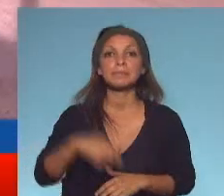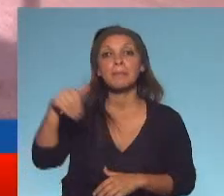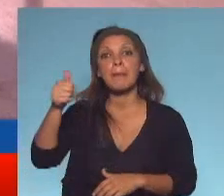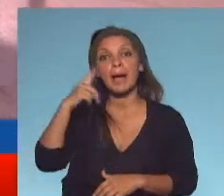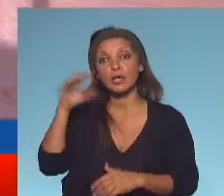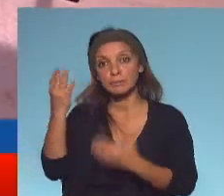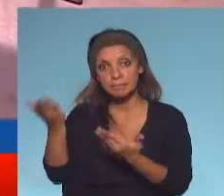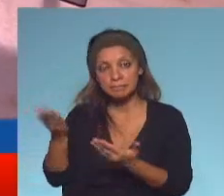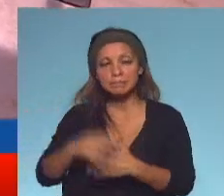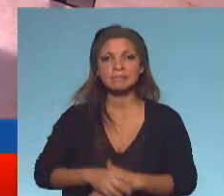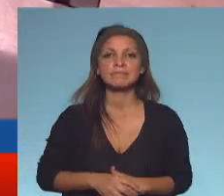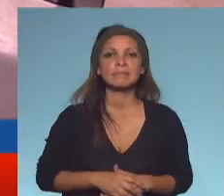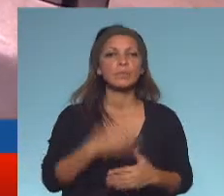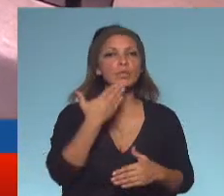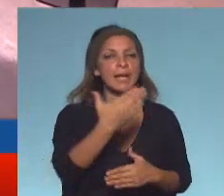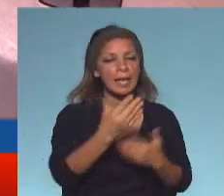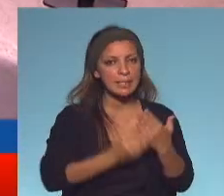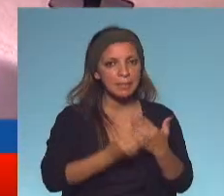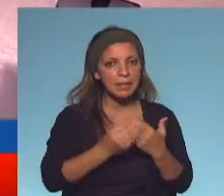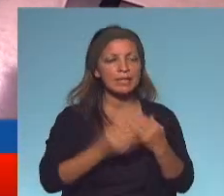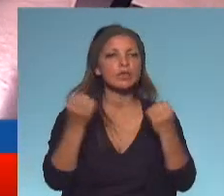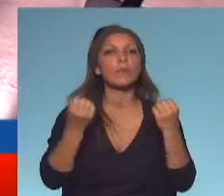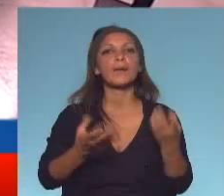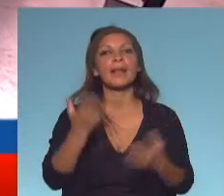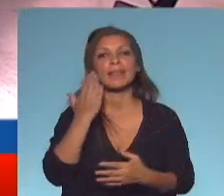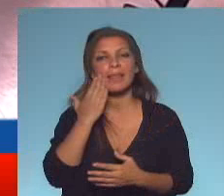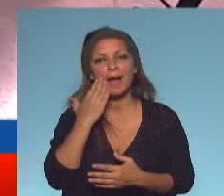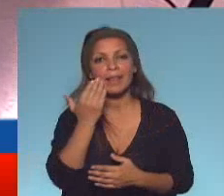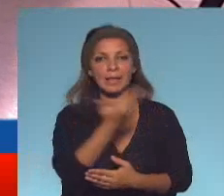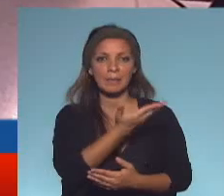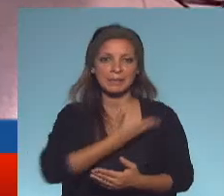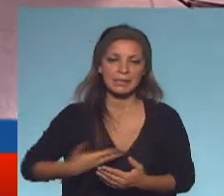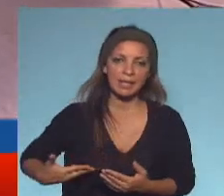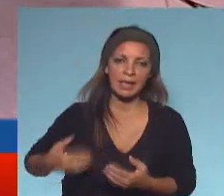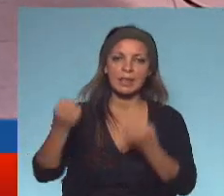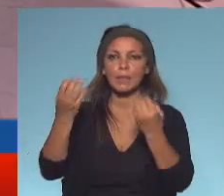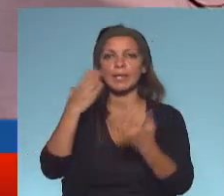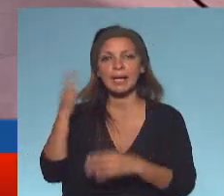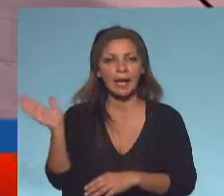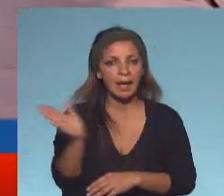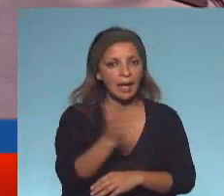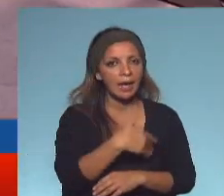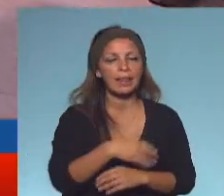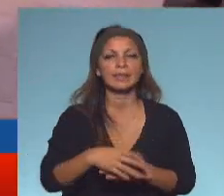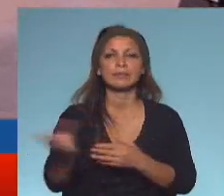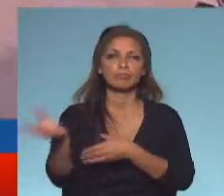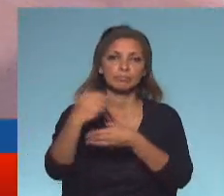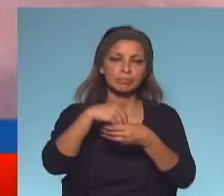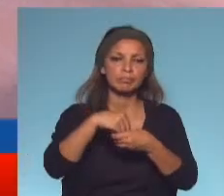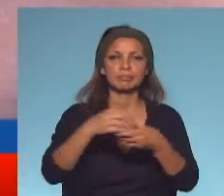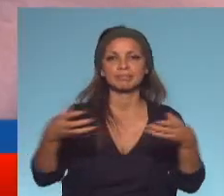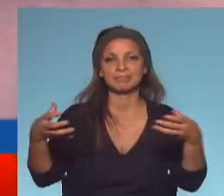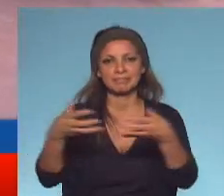Muchas gracias, ministro. Buenas tardes, presidente. Buenas tardes a todos los integrantes del Gabinete